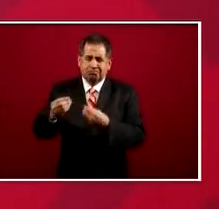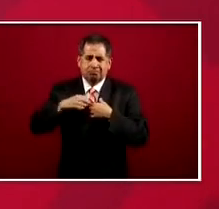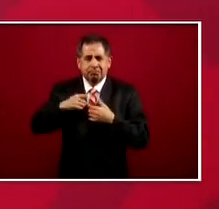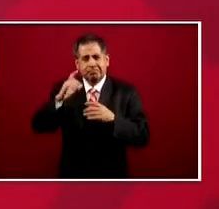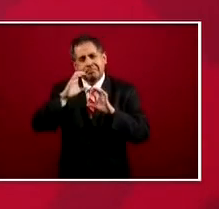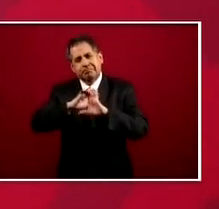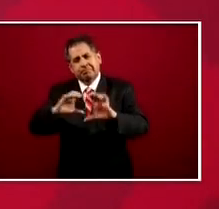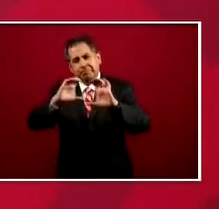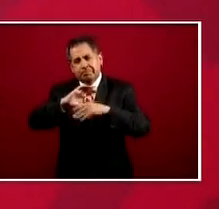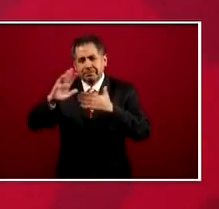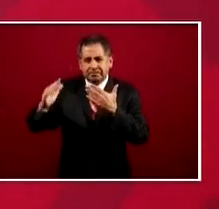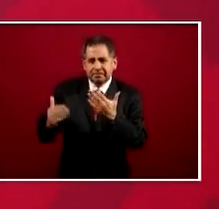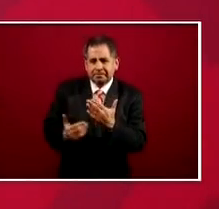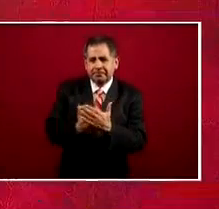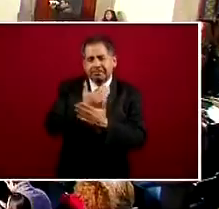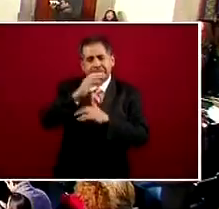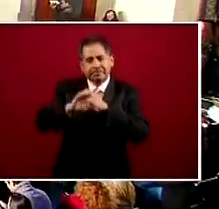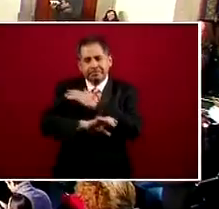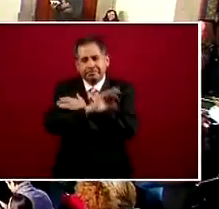mañanitas,